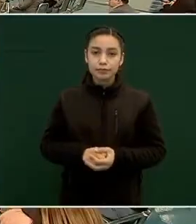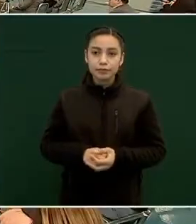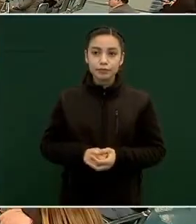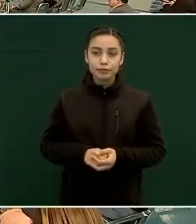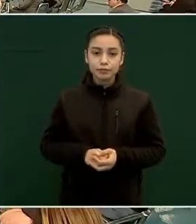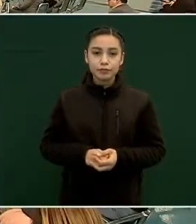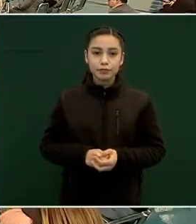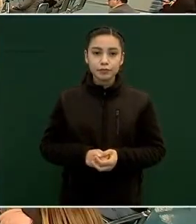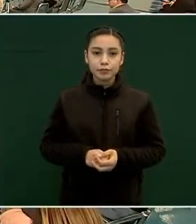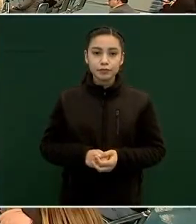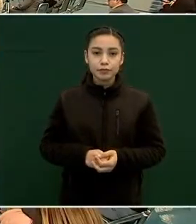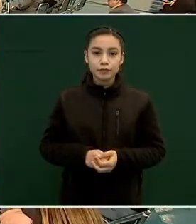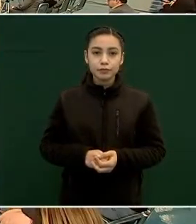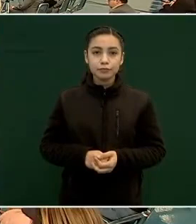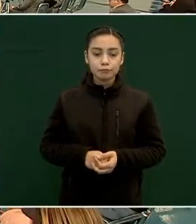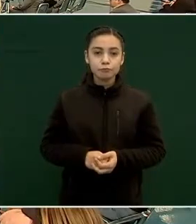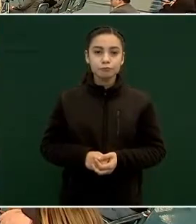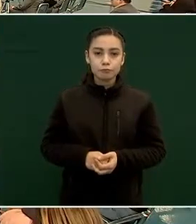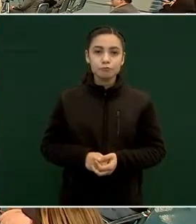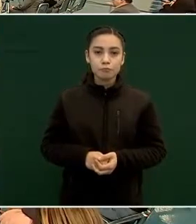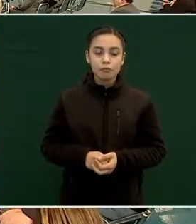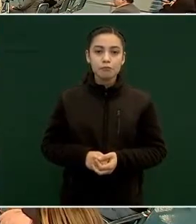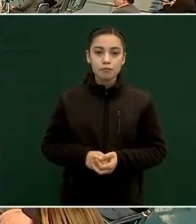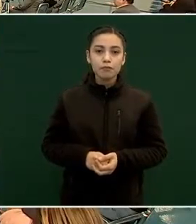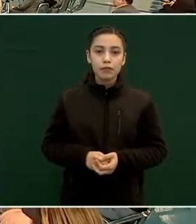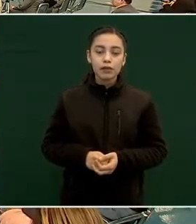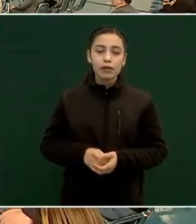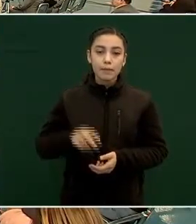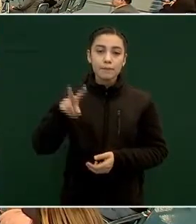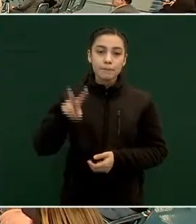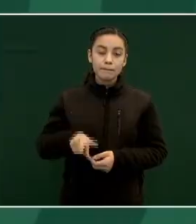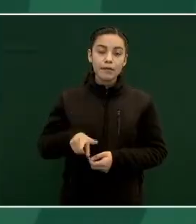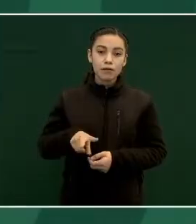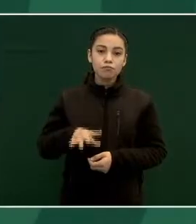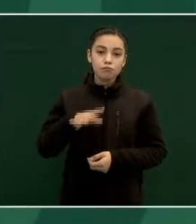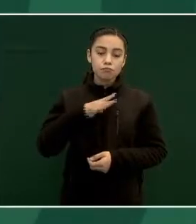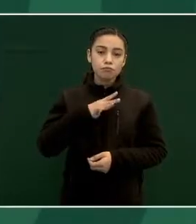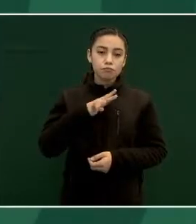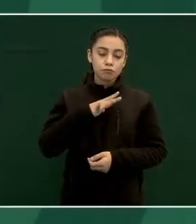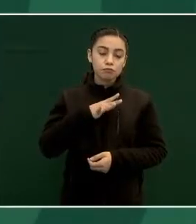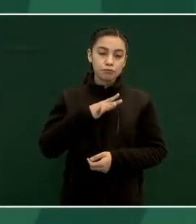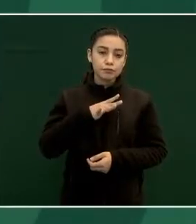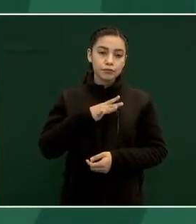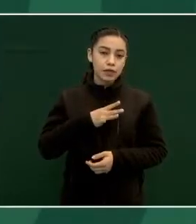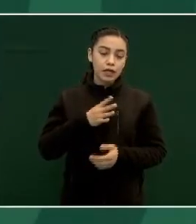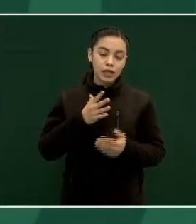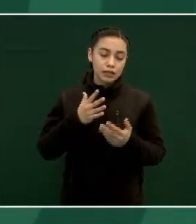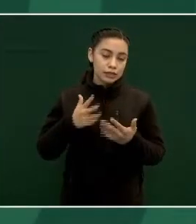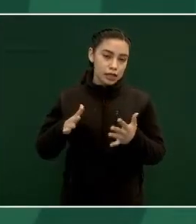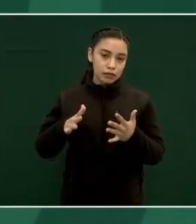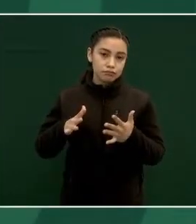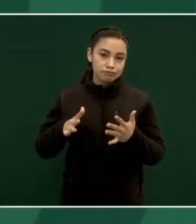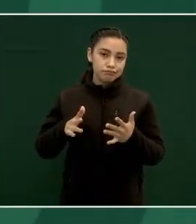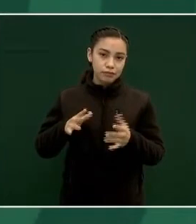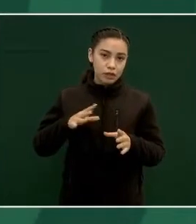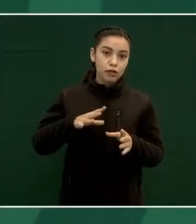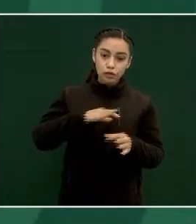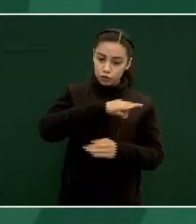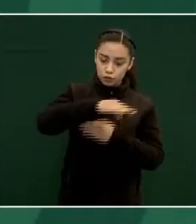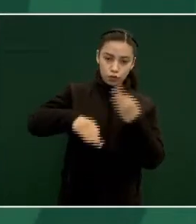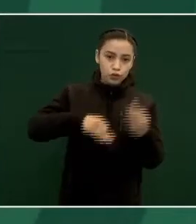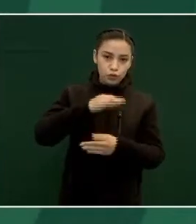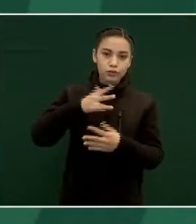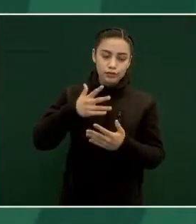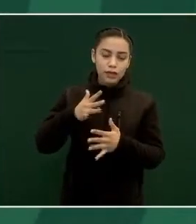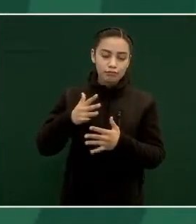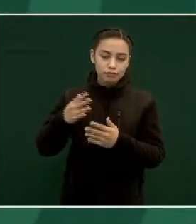Tenemos ya prácticamente a todos detenidos,